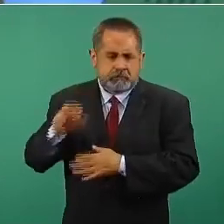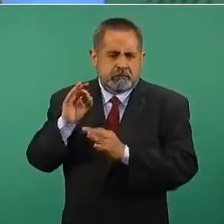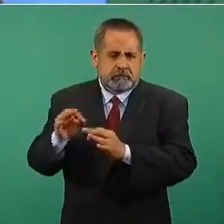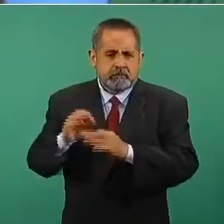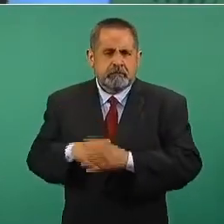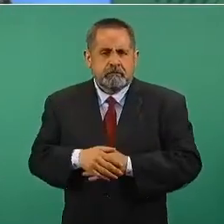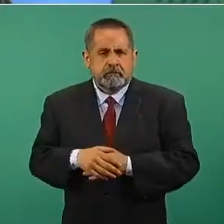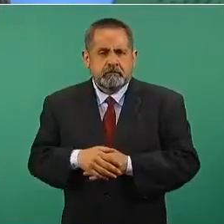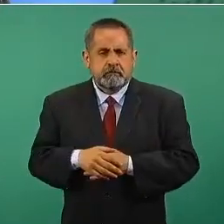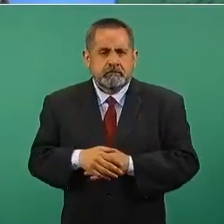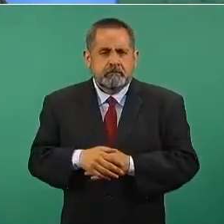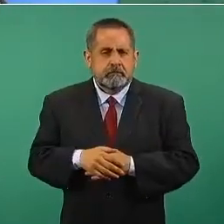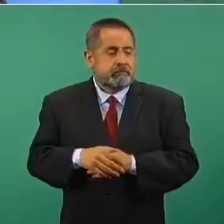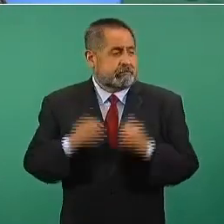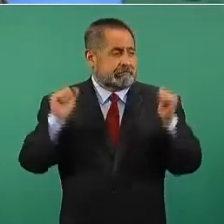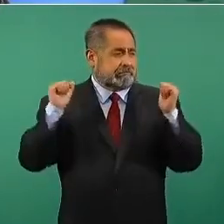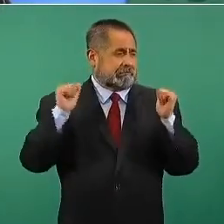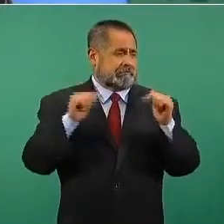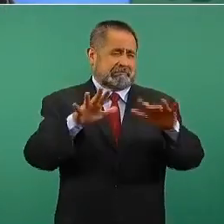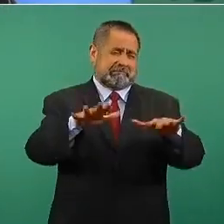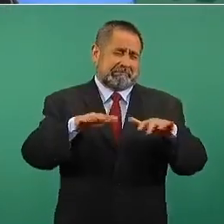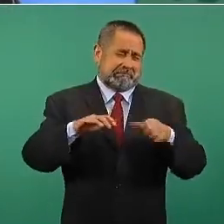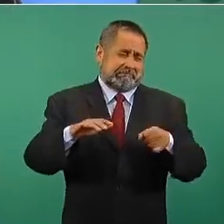no llenan el Zócalo,